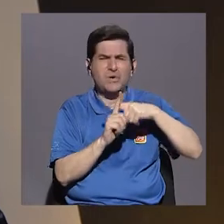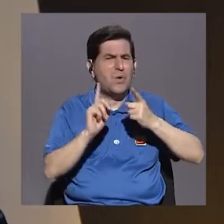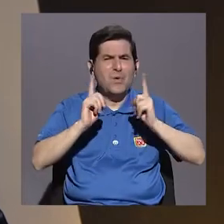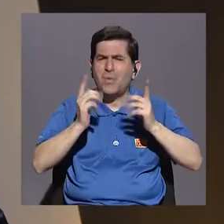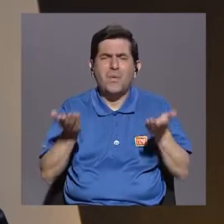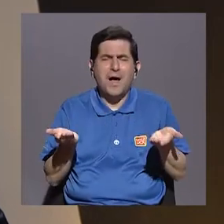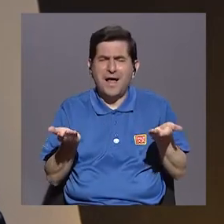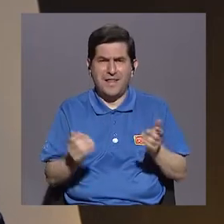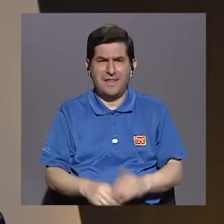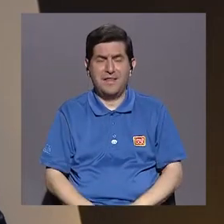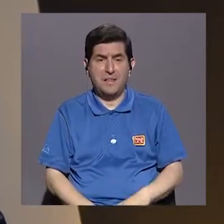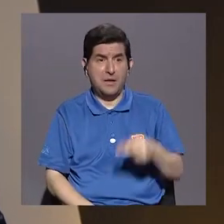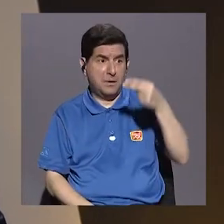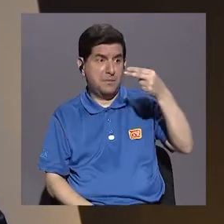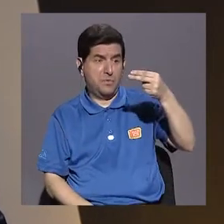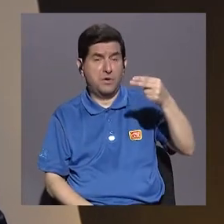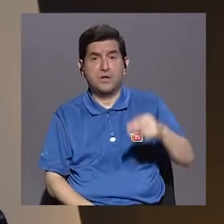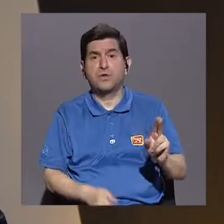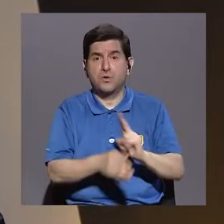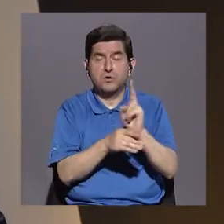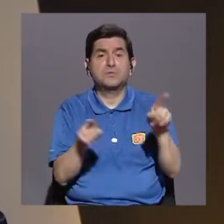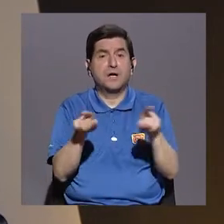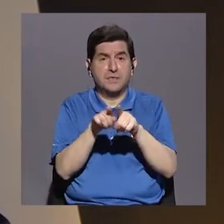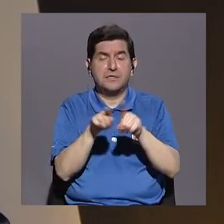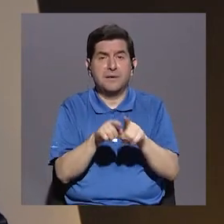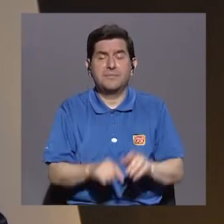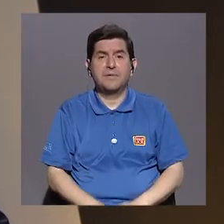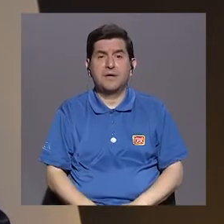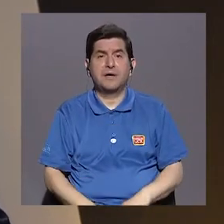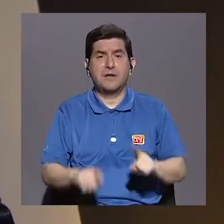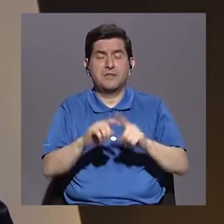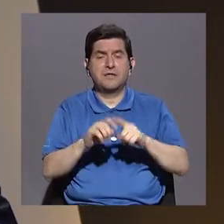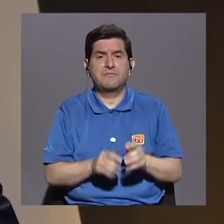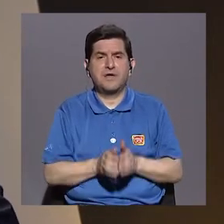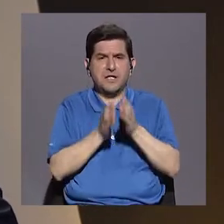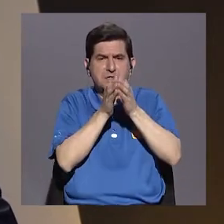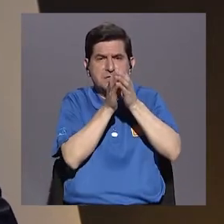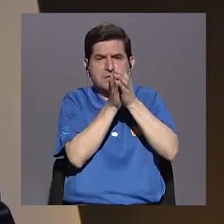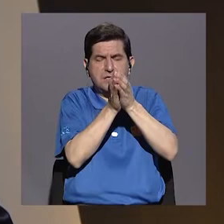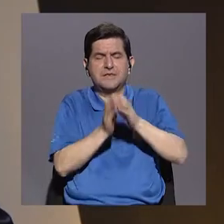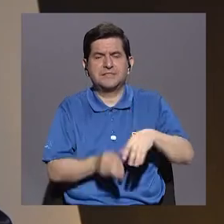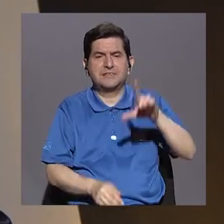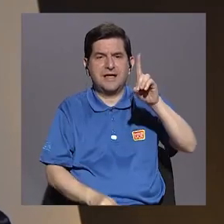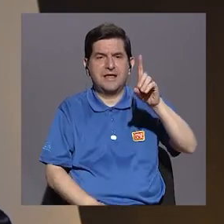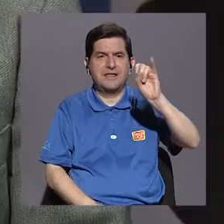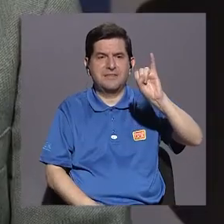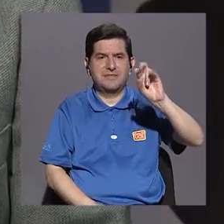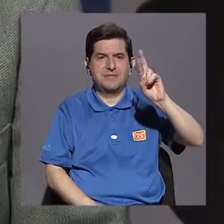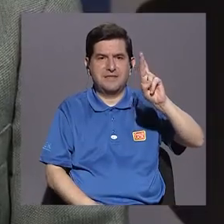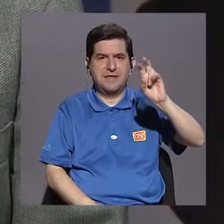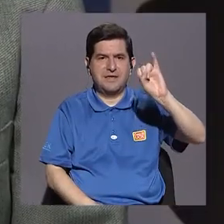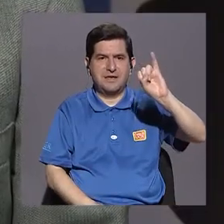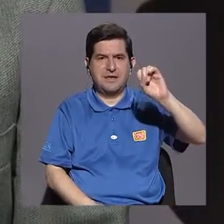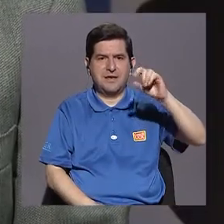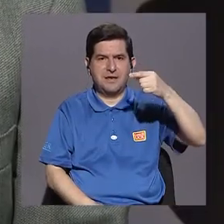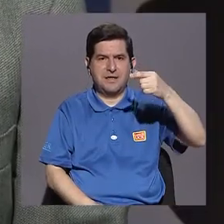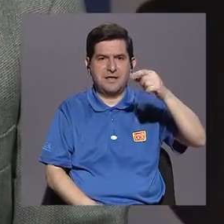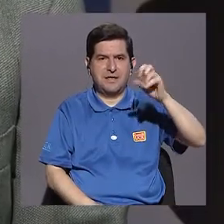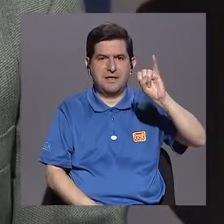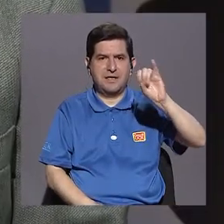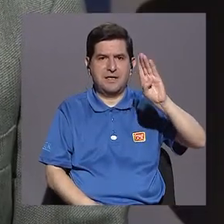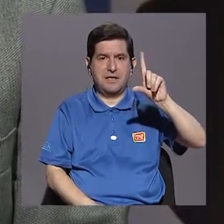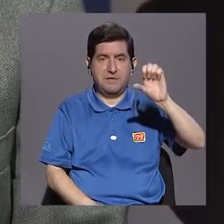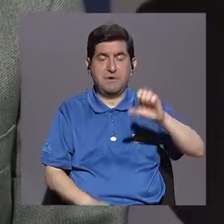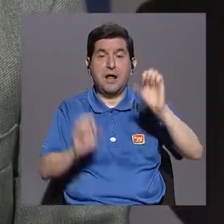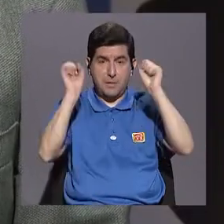no se ha utilizado también en dirigible txiki los dirigibles a mis enviado si entonces si puede hacer